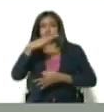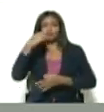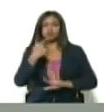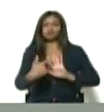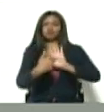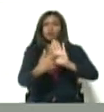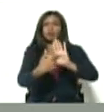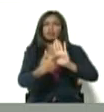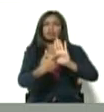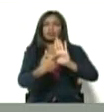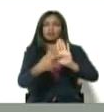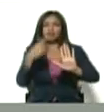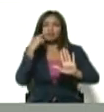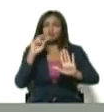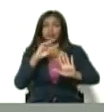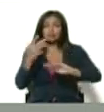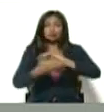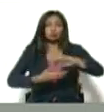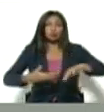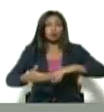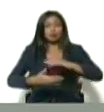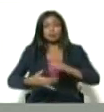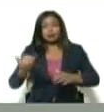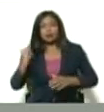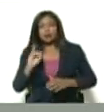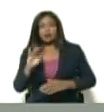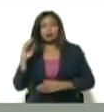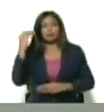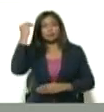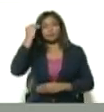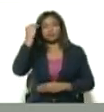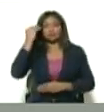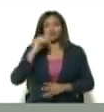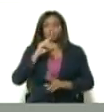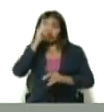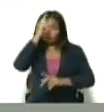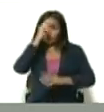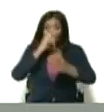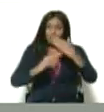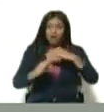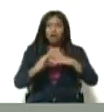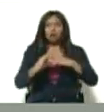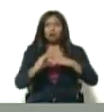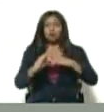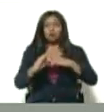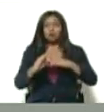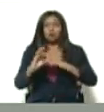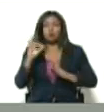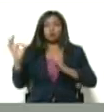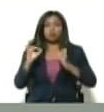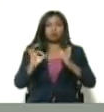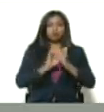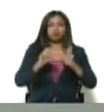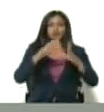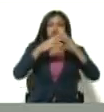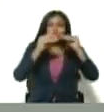manifiesto frente a este problema puramente humano, ¿no? Que es un virus que llega a decirnos a todos, somos iguales